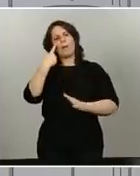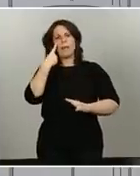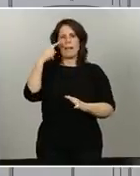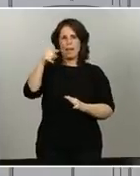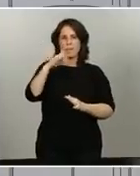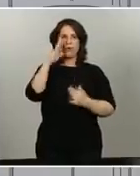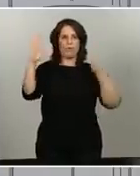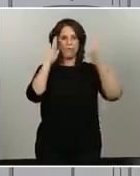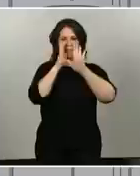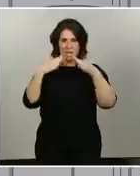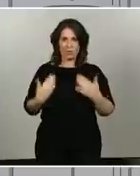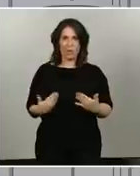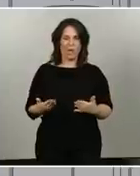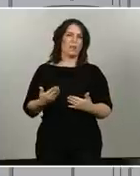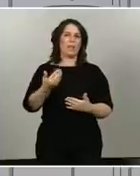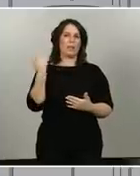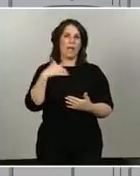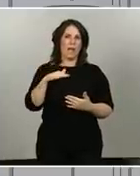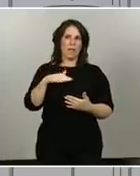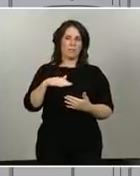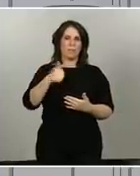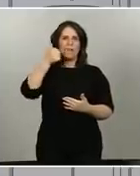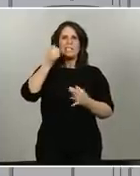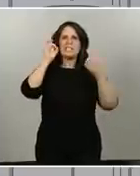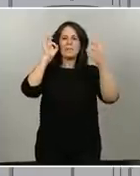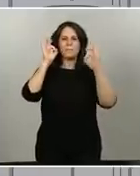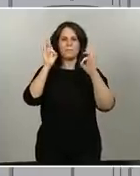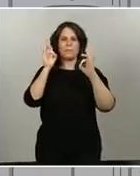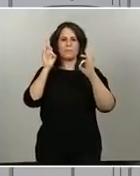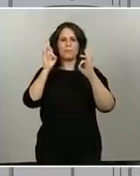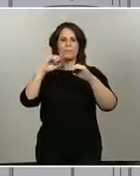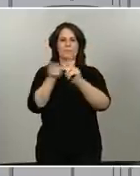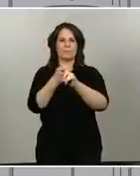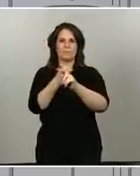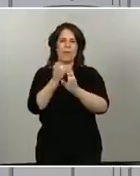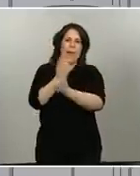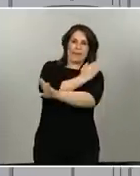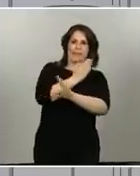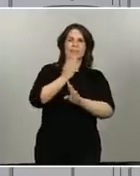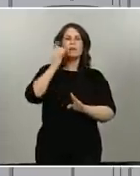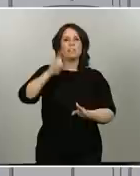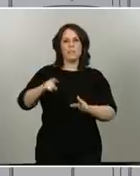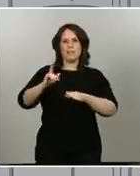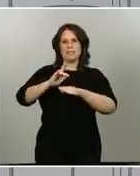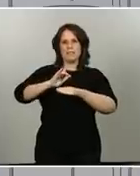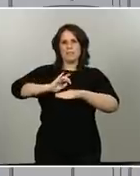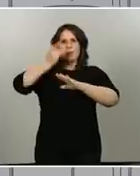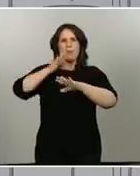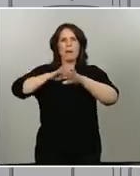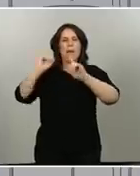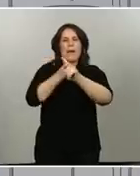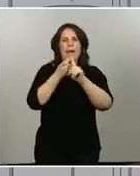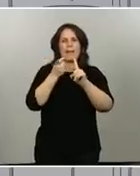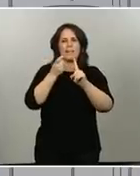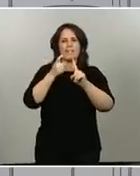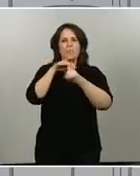encontramos, que deben de ser mucho más precoces en la detección y, sobre todo, mucho más sensibles en la detección de nuevos casos. Pero hoy se